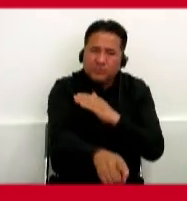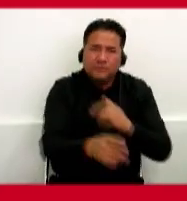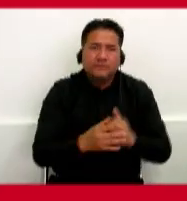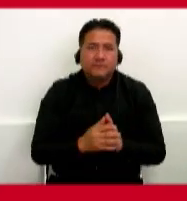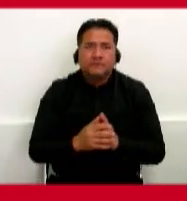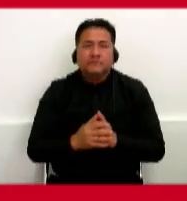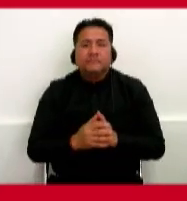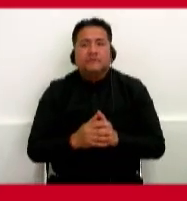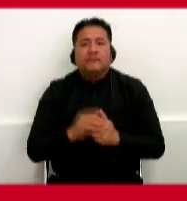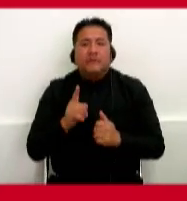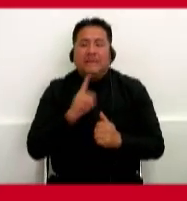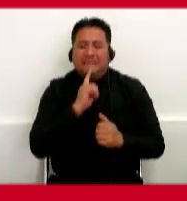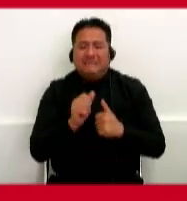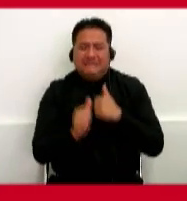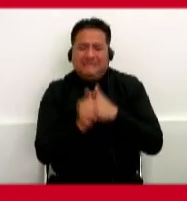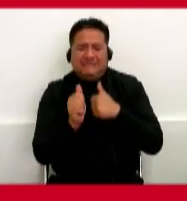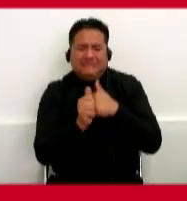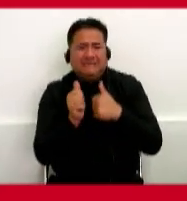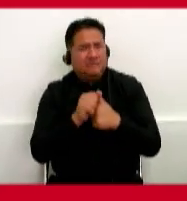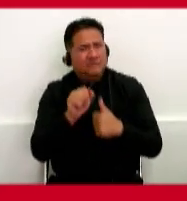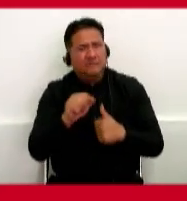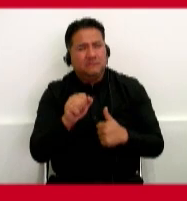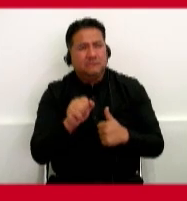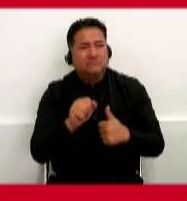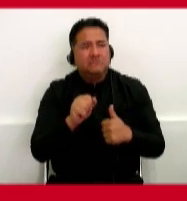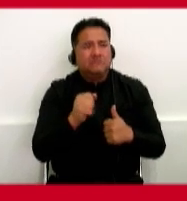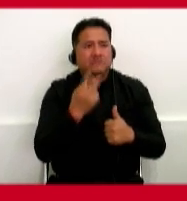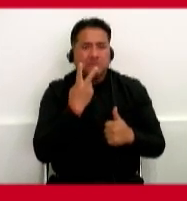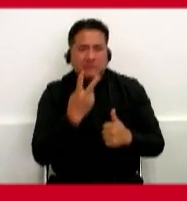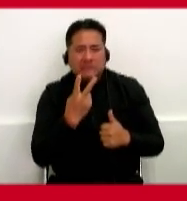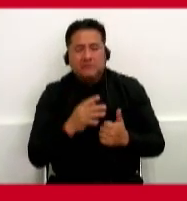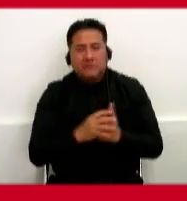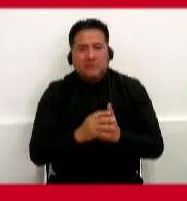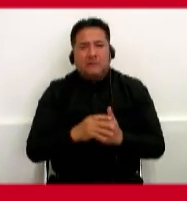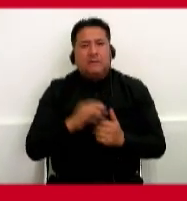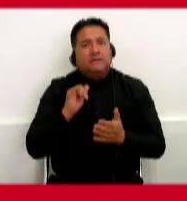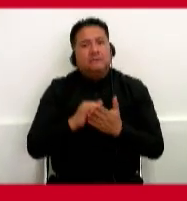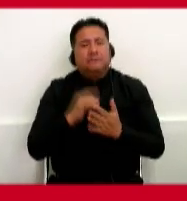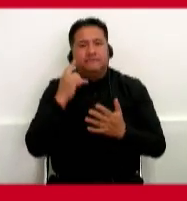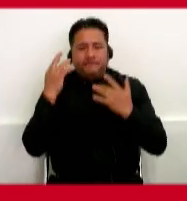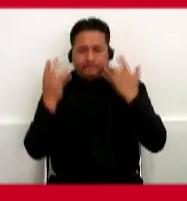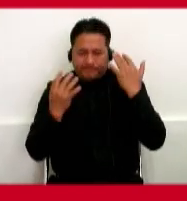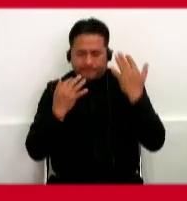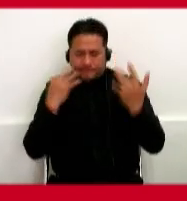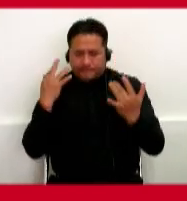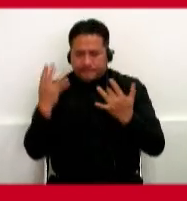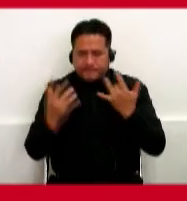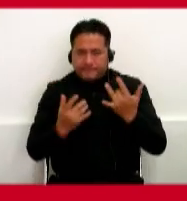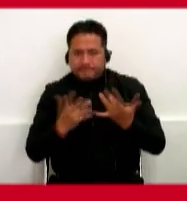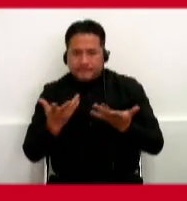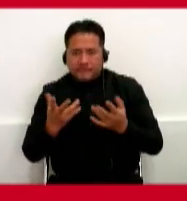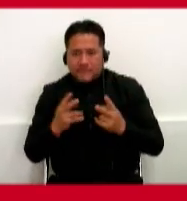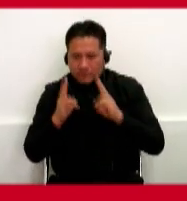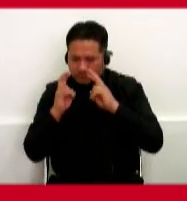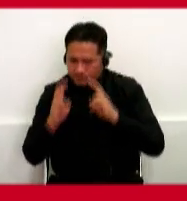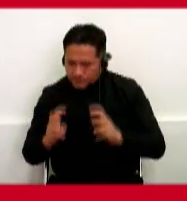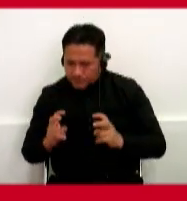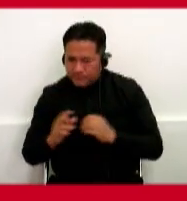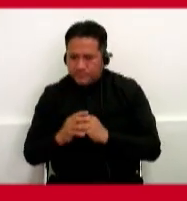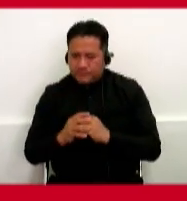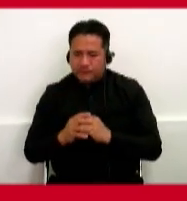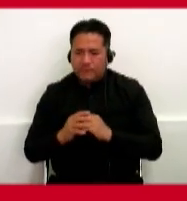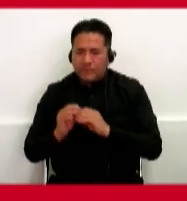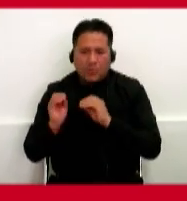los potenciales riesgos que teníamos, para la cual hicimos los análisis geomecánicos aplicando metodologías